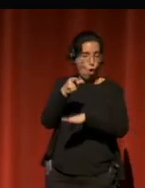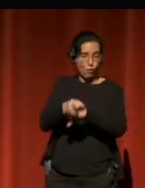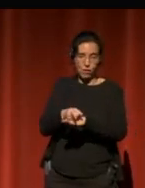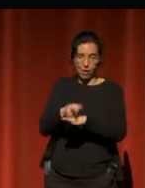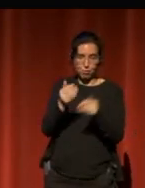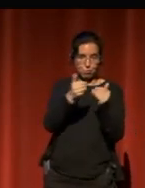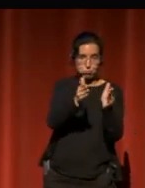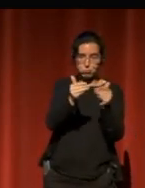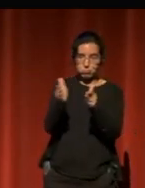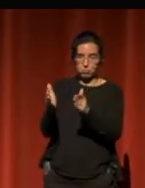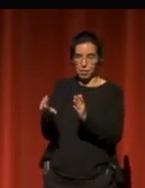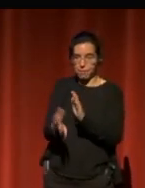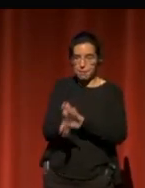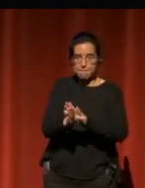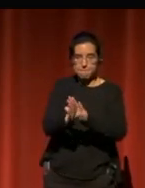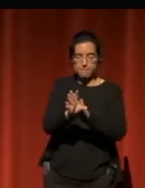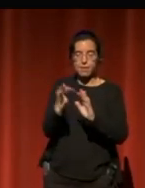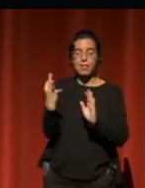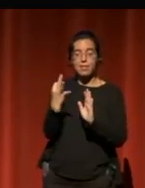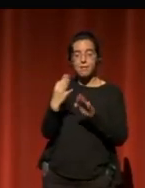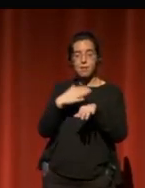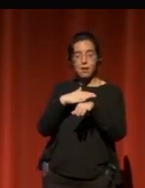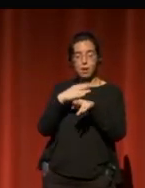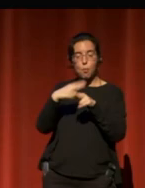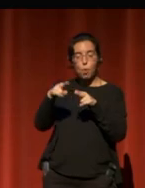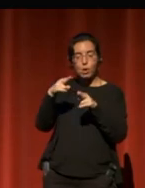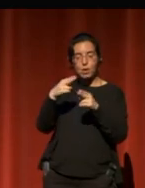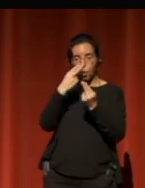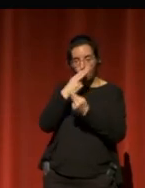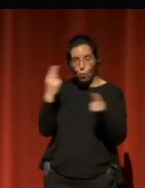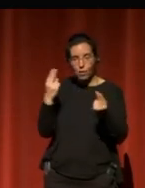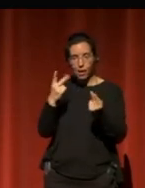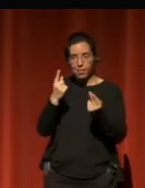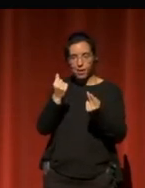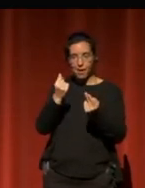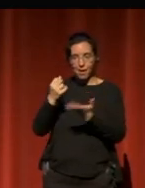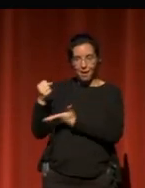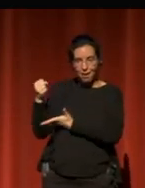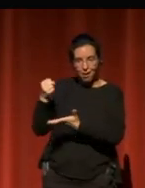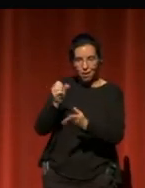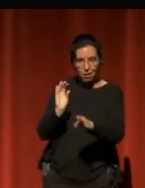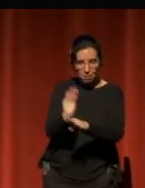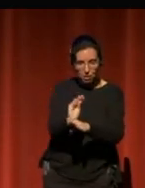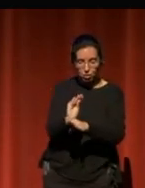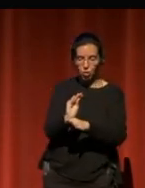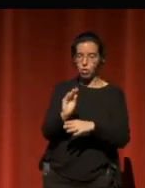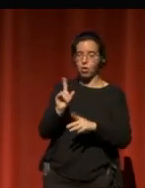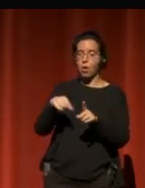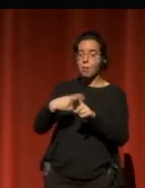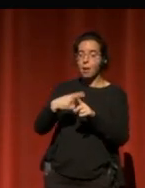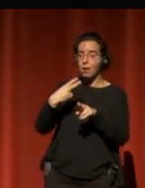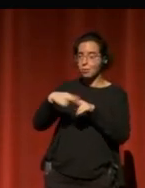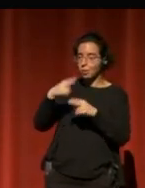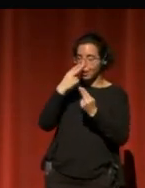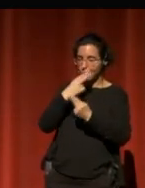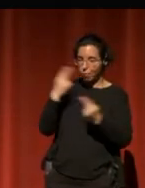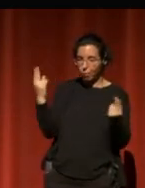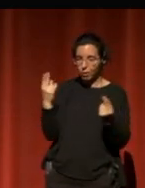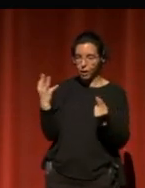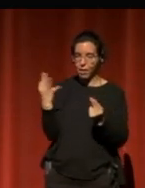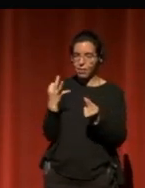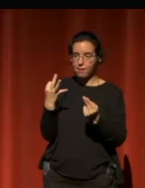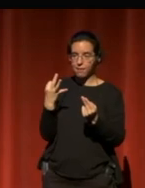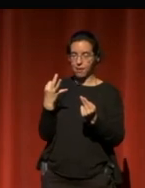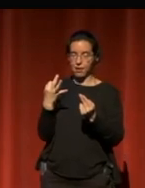hace falta una política pública de inversión. Hace falta una política pública, insisto, ha de ser acompañada también de los instrumentos